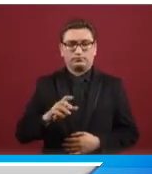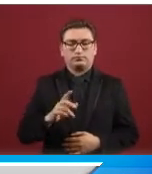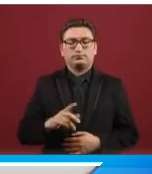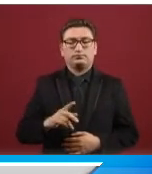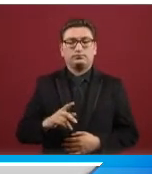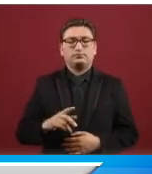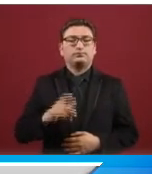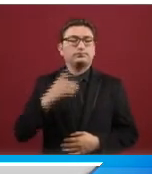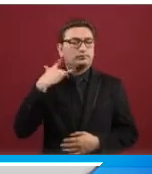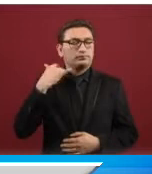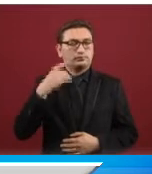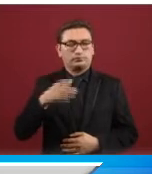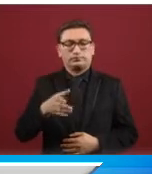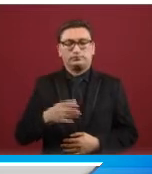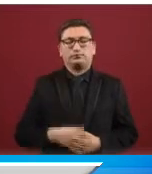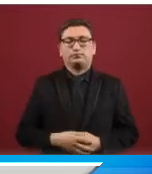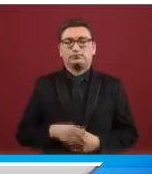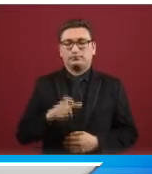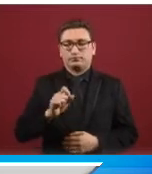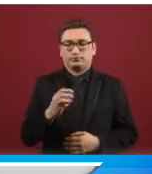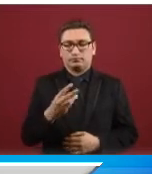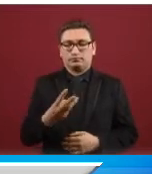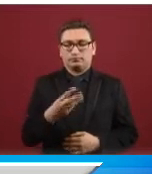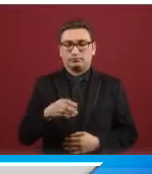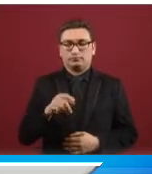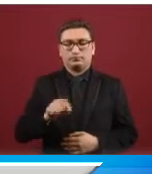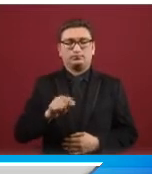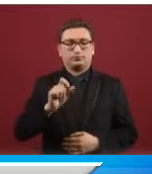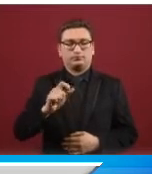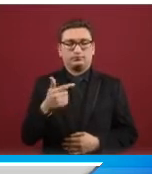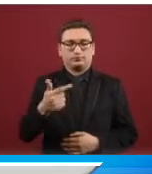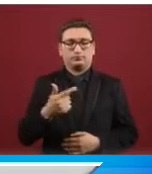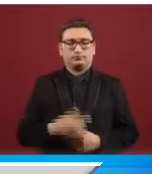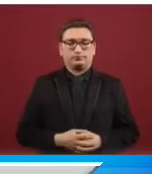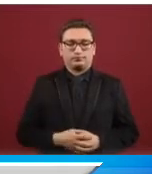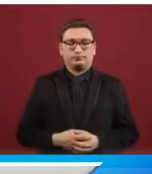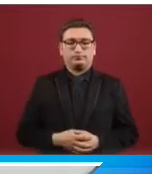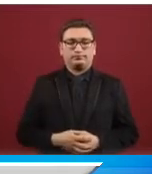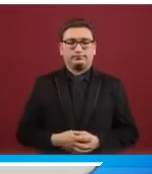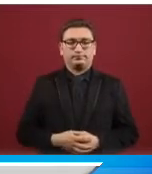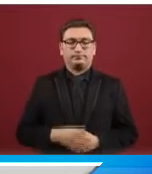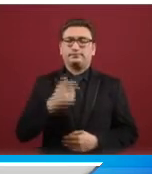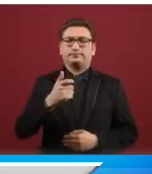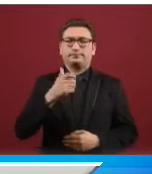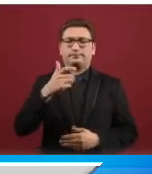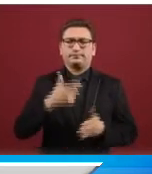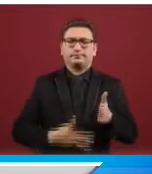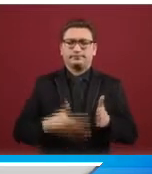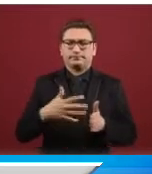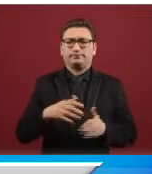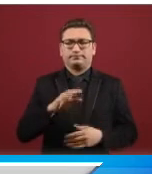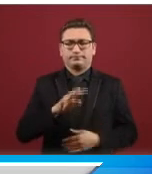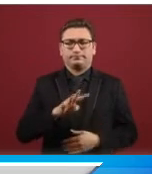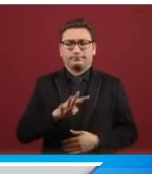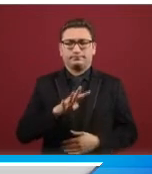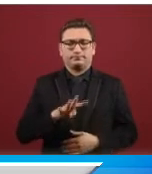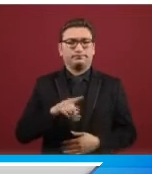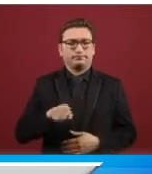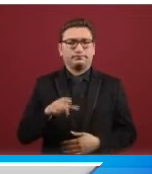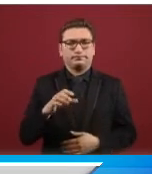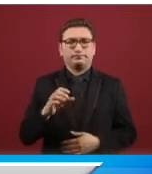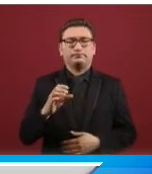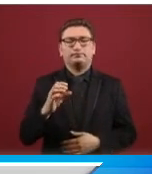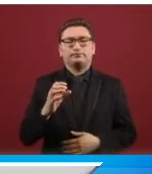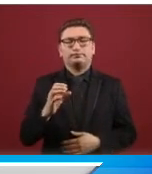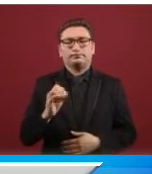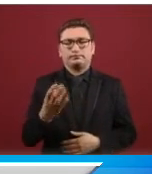aumento en la importación de pollo para regular los precios en el mercado. Podemos destacar la eficiencia de la Profeco en cuanto a los precios de los distintos productos,